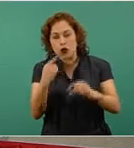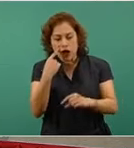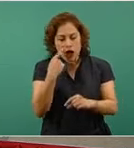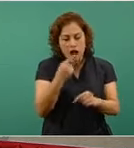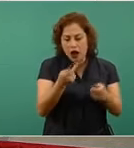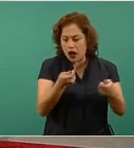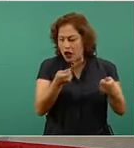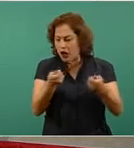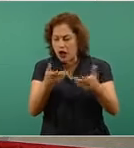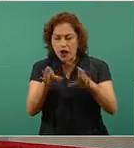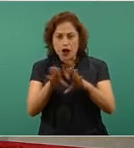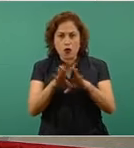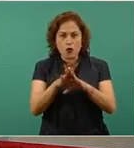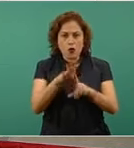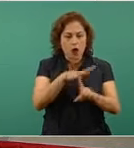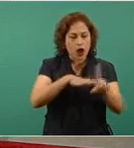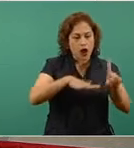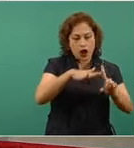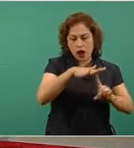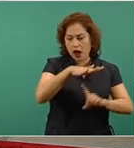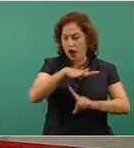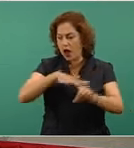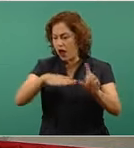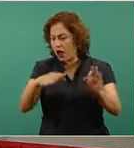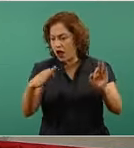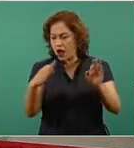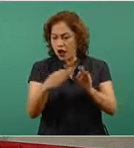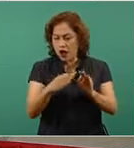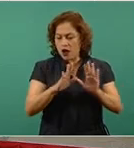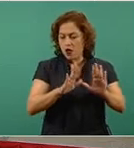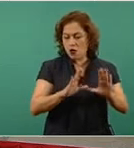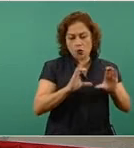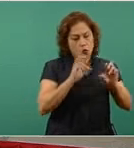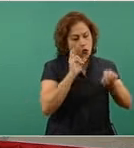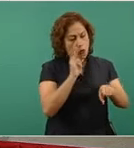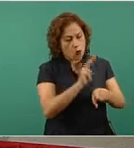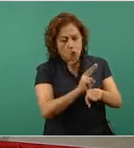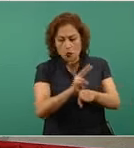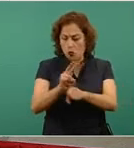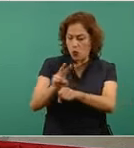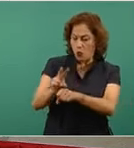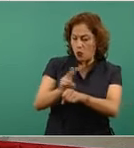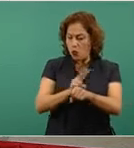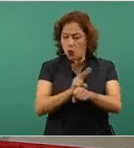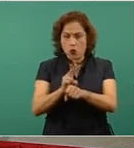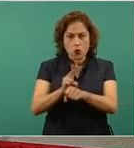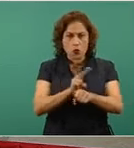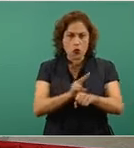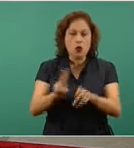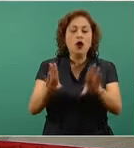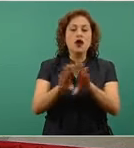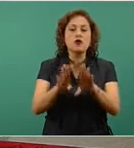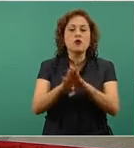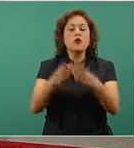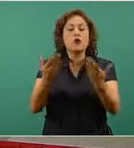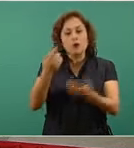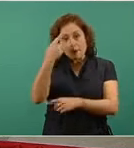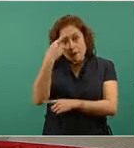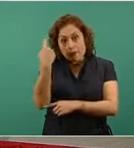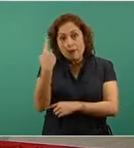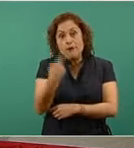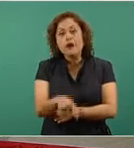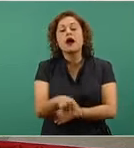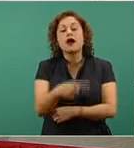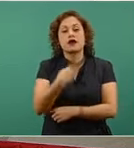se comportan de manera semejante en el tiempo dos municipios, porque eso configura una